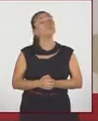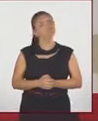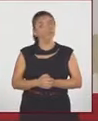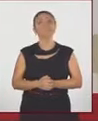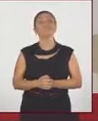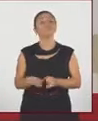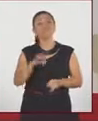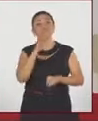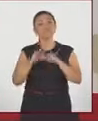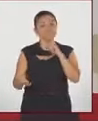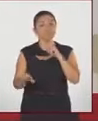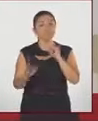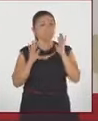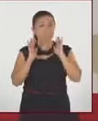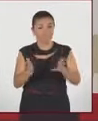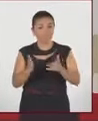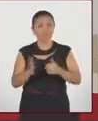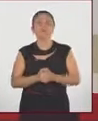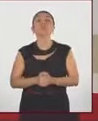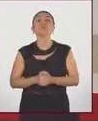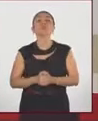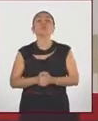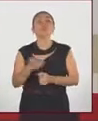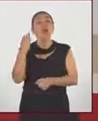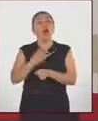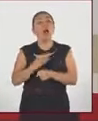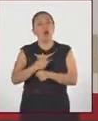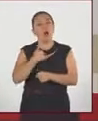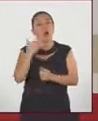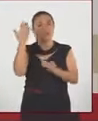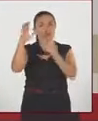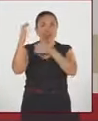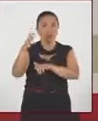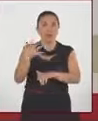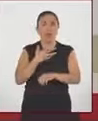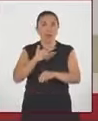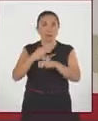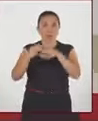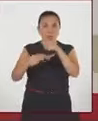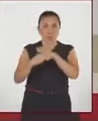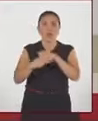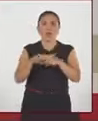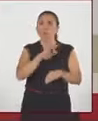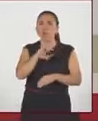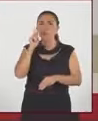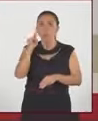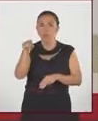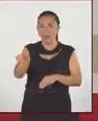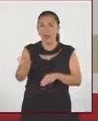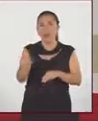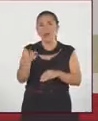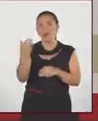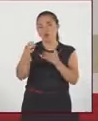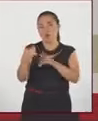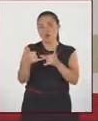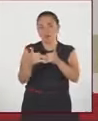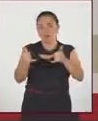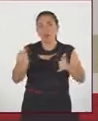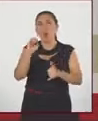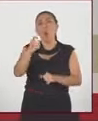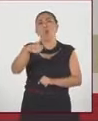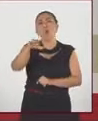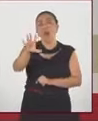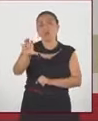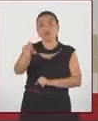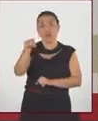para complementar, les compartimos algunos materiales. Accedan a ellos mediante el enlace en los comentarios o el código QR que